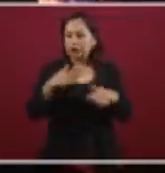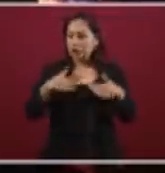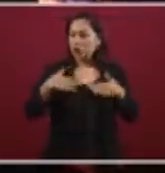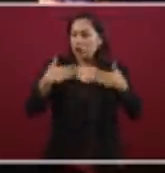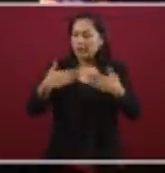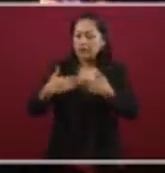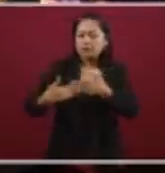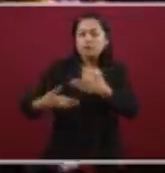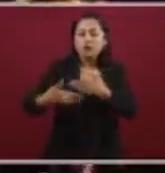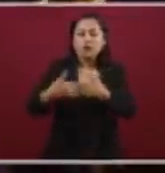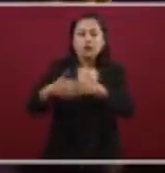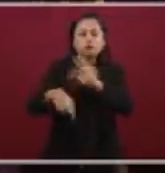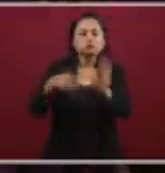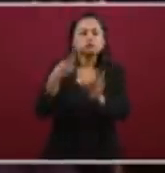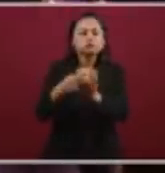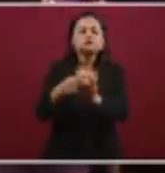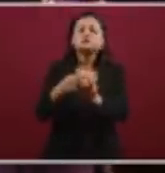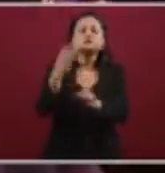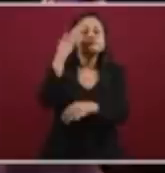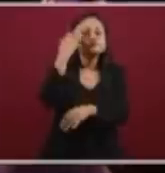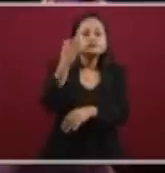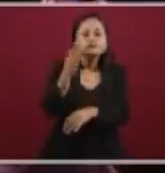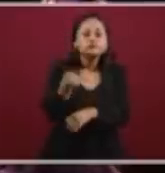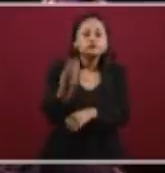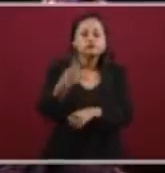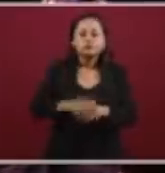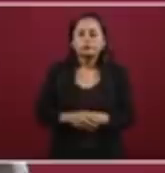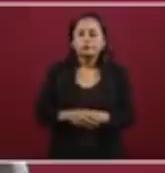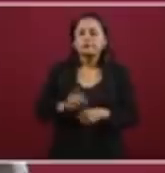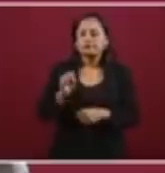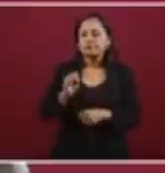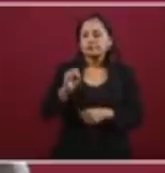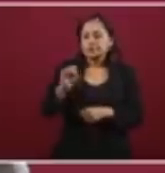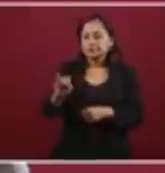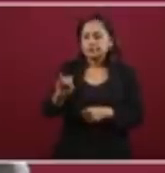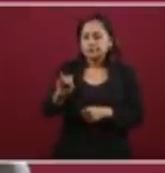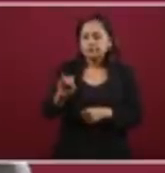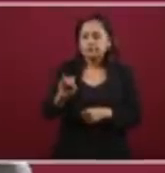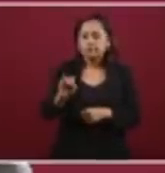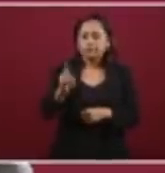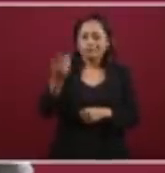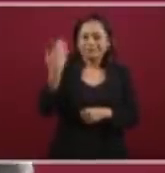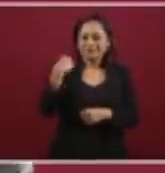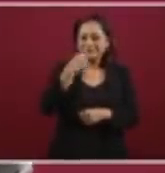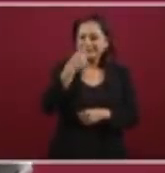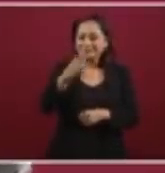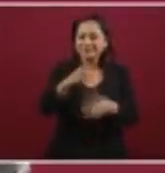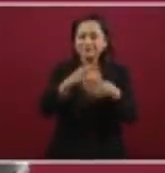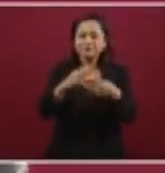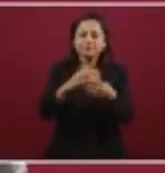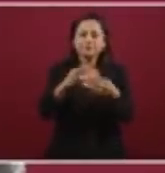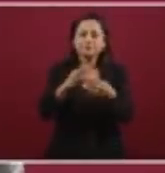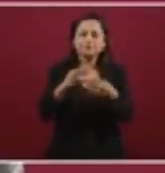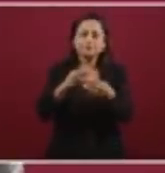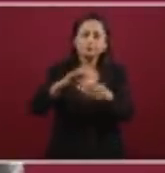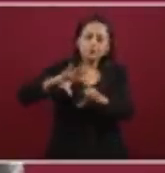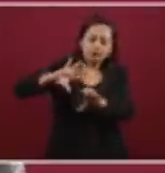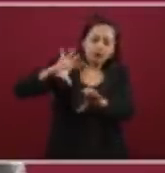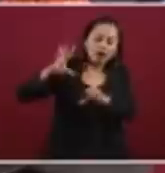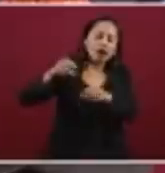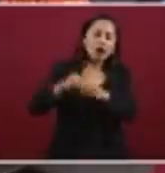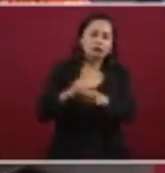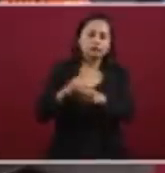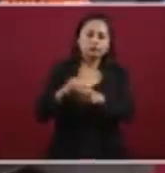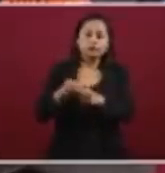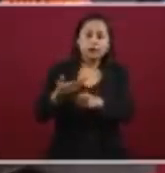caso si lo que acudan solicita al general es ser un replanteamiento integral de toda la investigación por supuesto que no se puede partir de cero